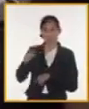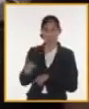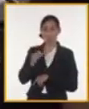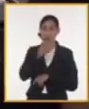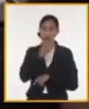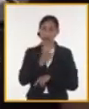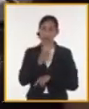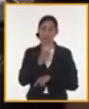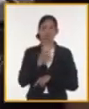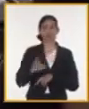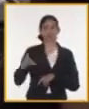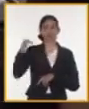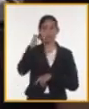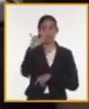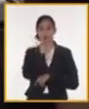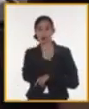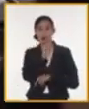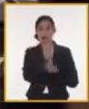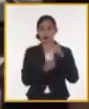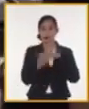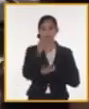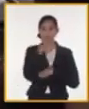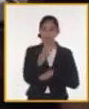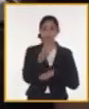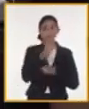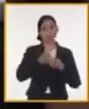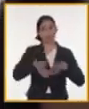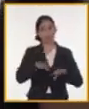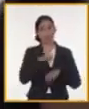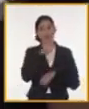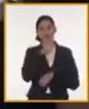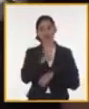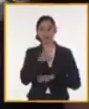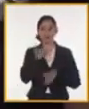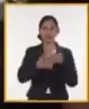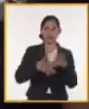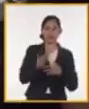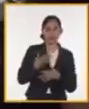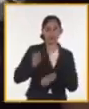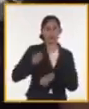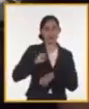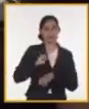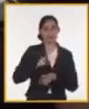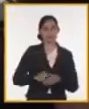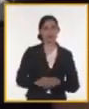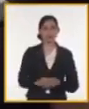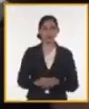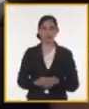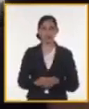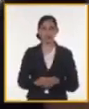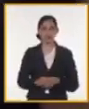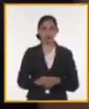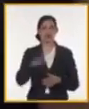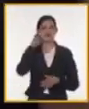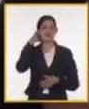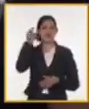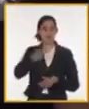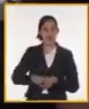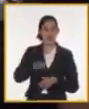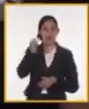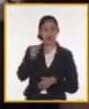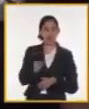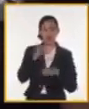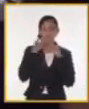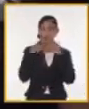adolescentes que presentan alguna situación de violencia, sobre los cuales la Fiscalía tiene un